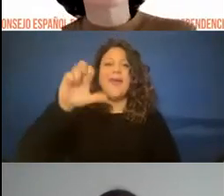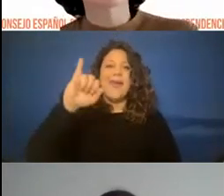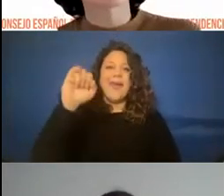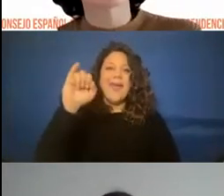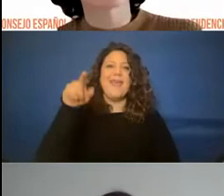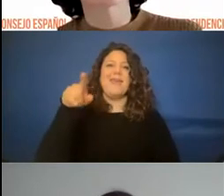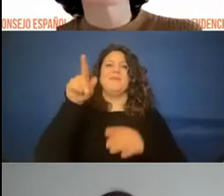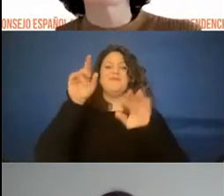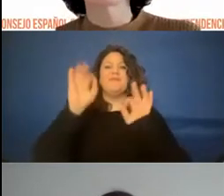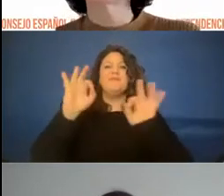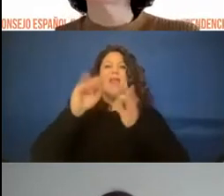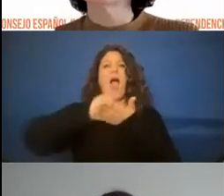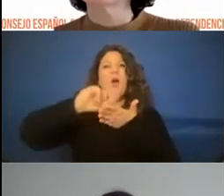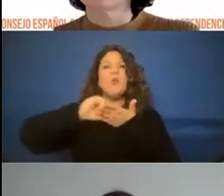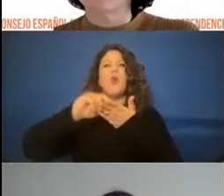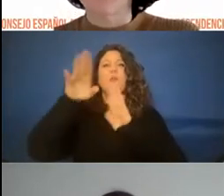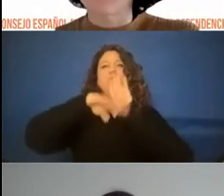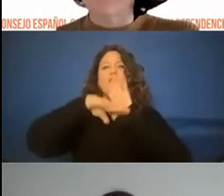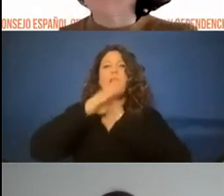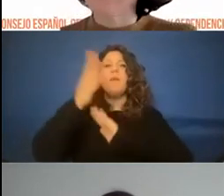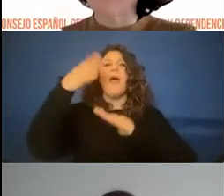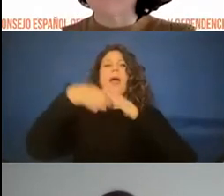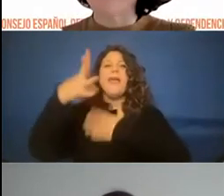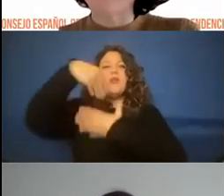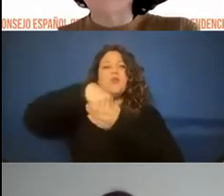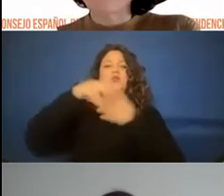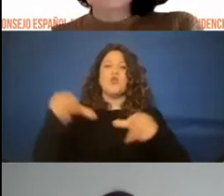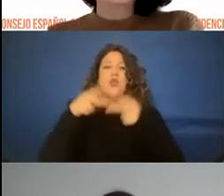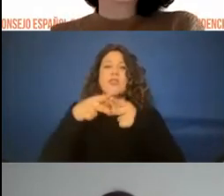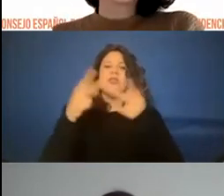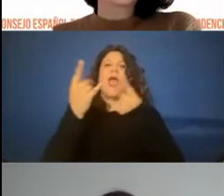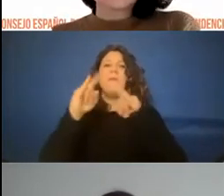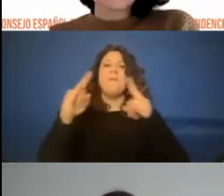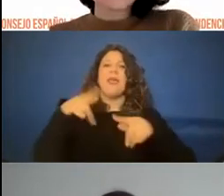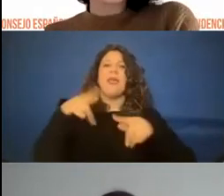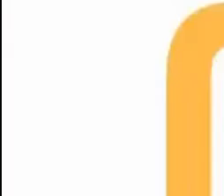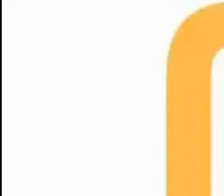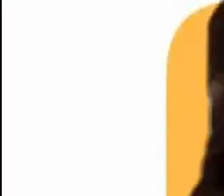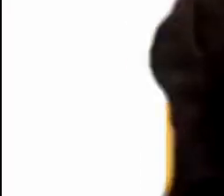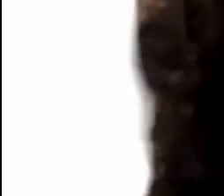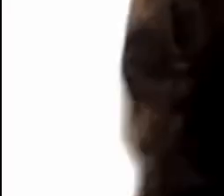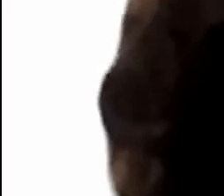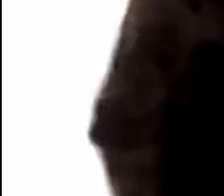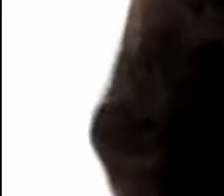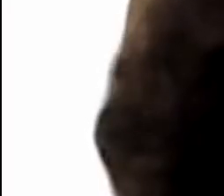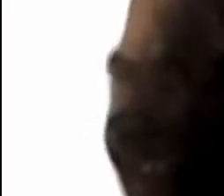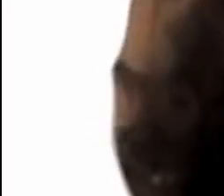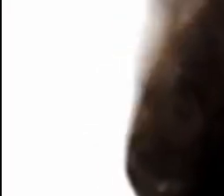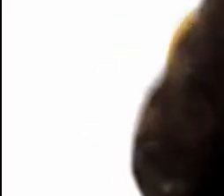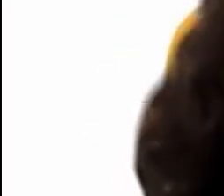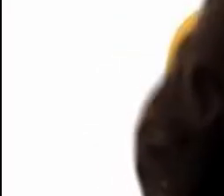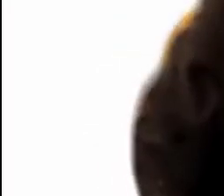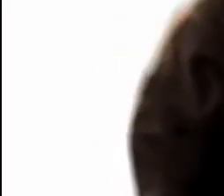del programa de inclusión social Patios y Parques Dinámicos, también, entre otras cosas. Muchas gracias a las tres por estar aquí, prestarnos